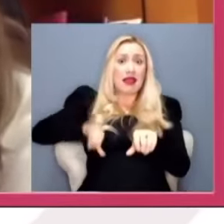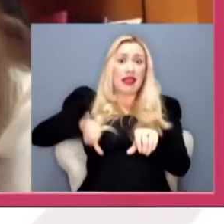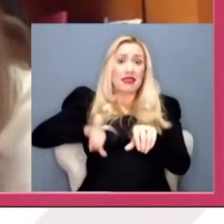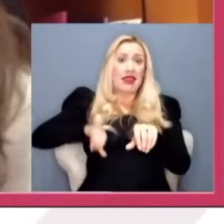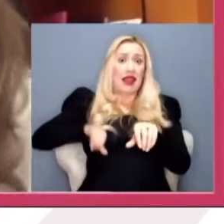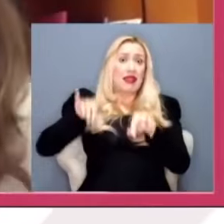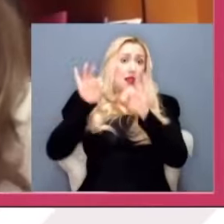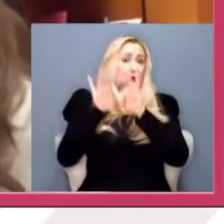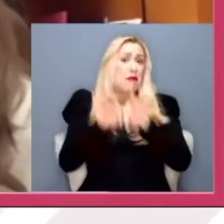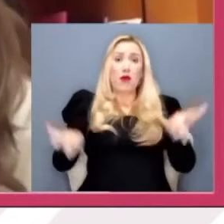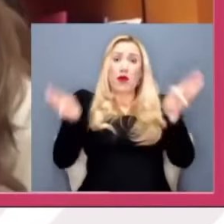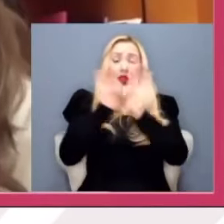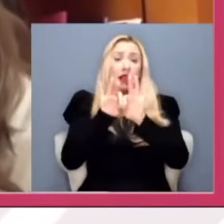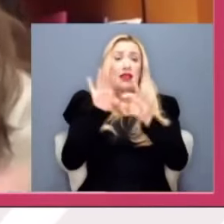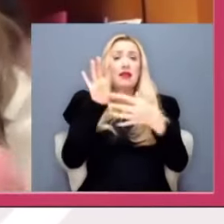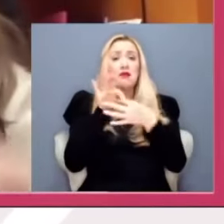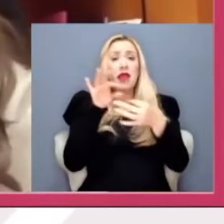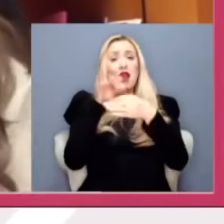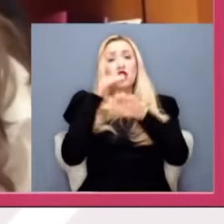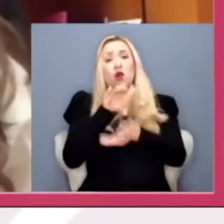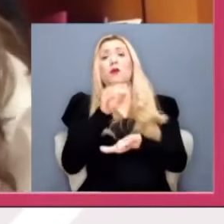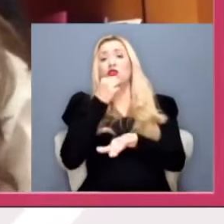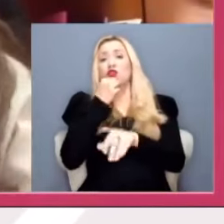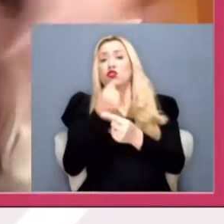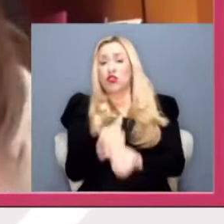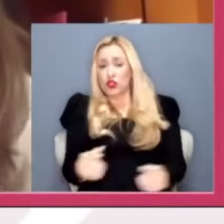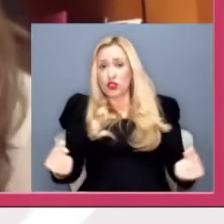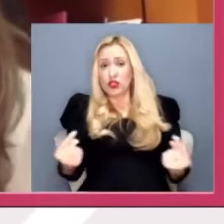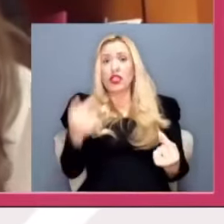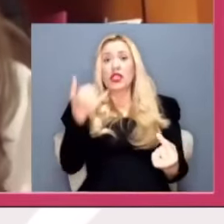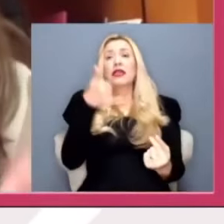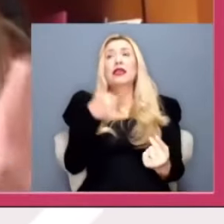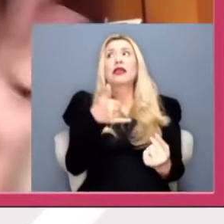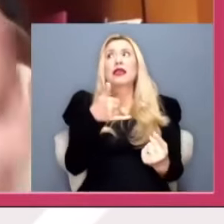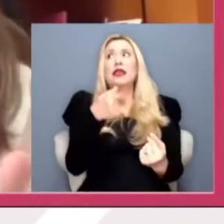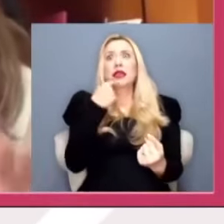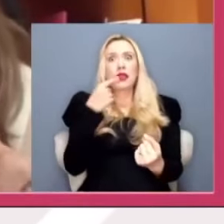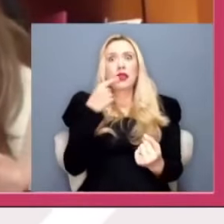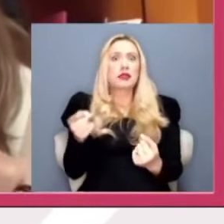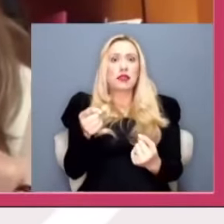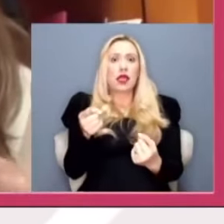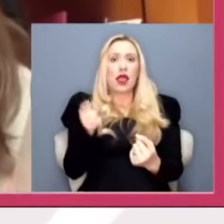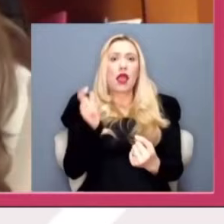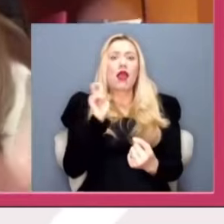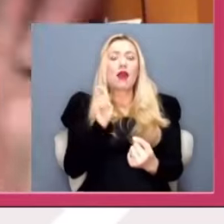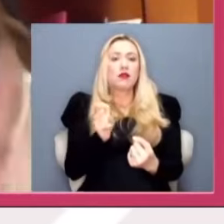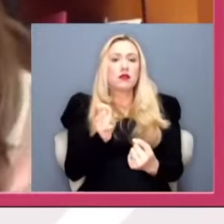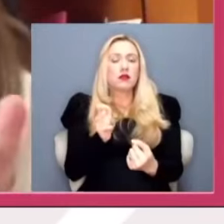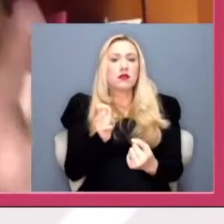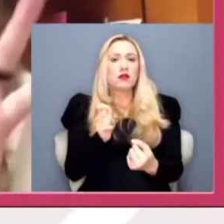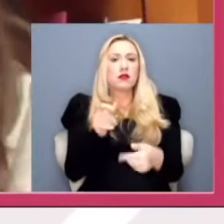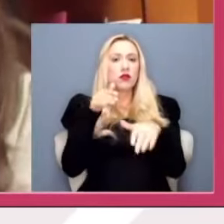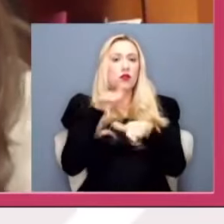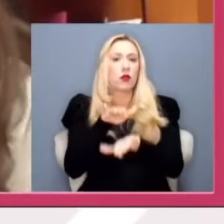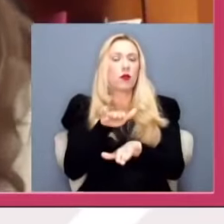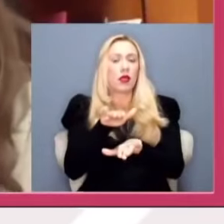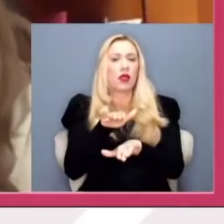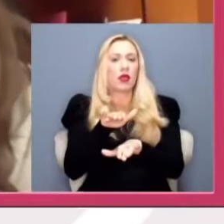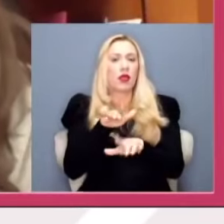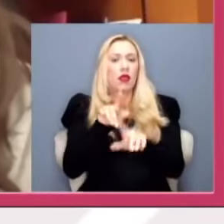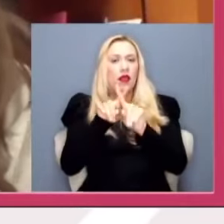importante hablar sobre el tema de infancias y sobre todo retomar esto que estás mencionando, Nathan, sobre el tema de los